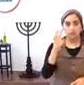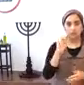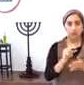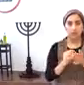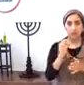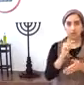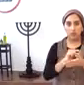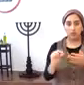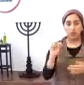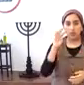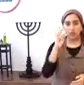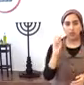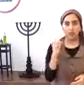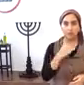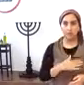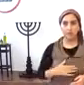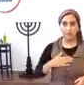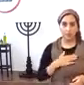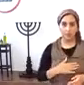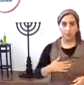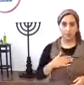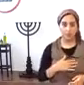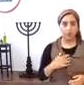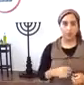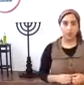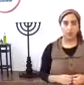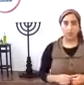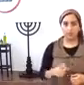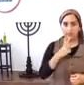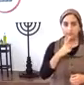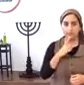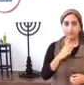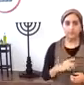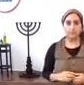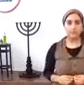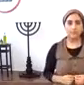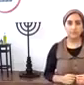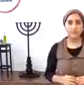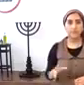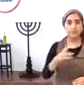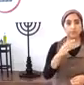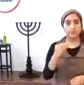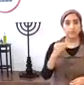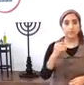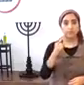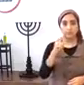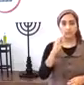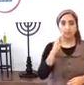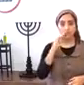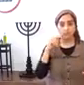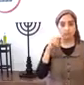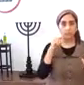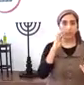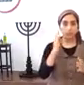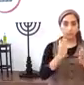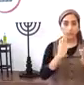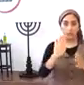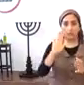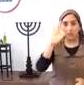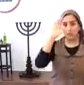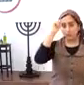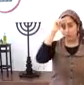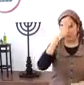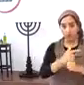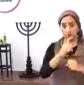27 40 por favor dice así y por tu espada vivirás y a tu